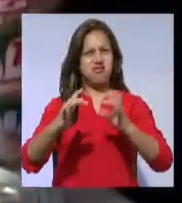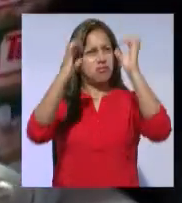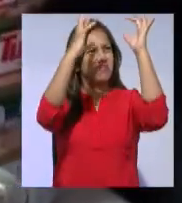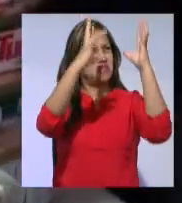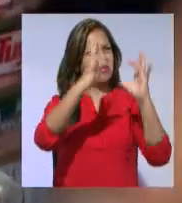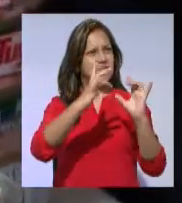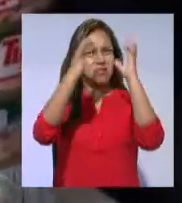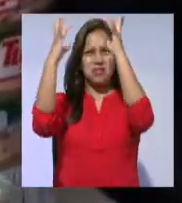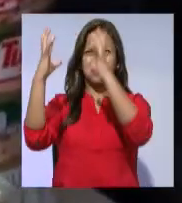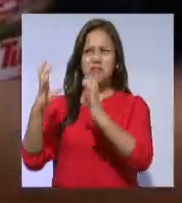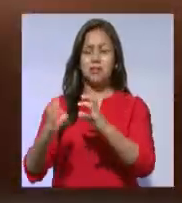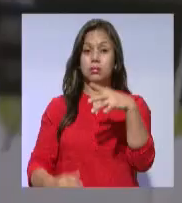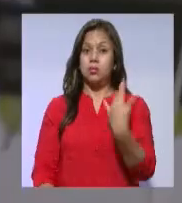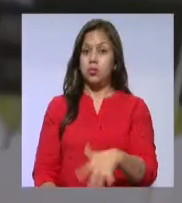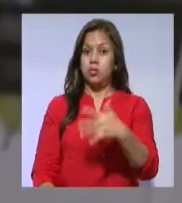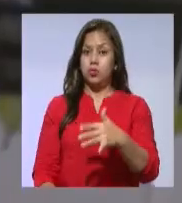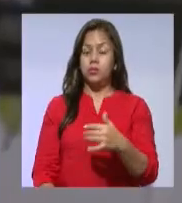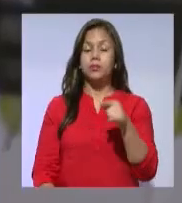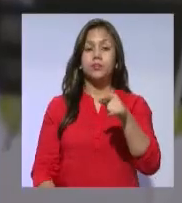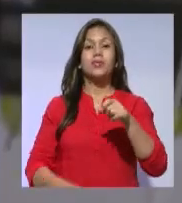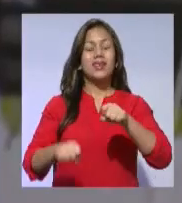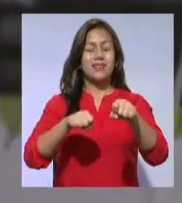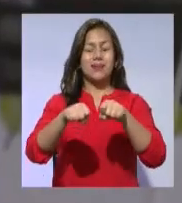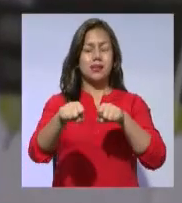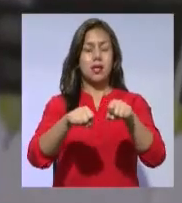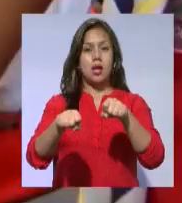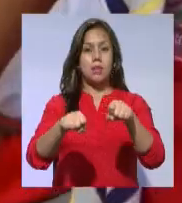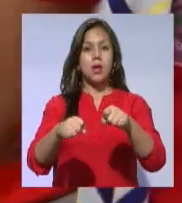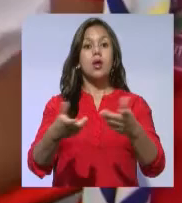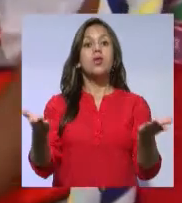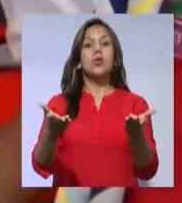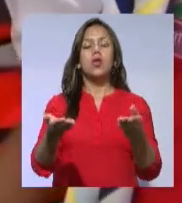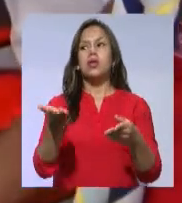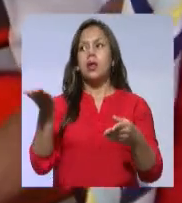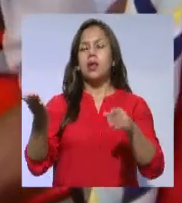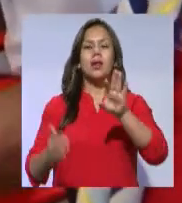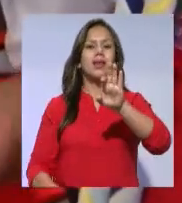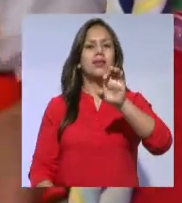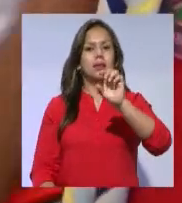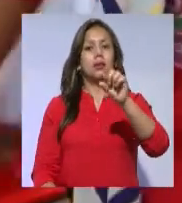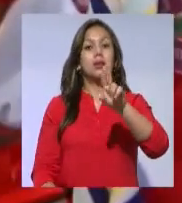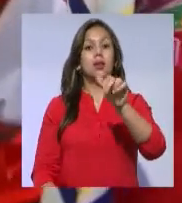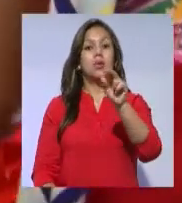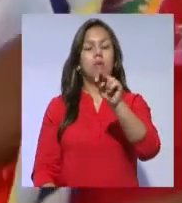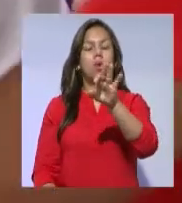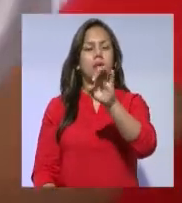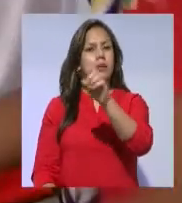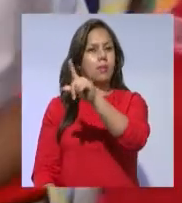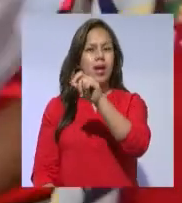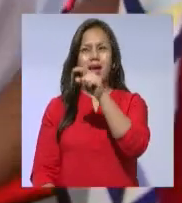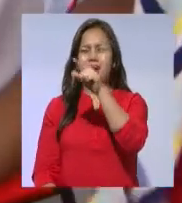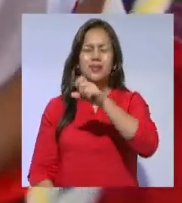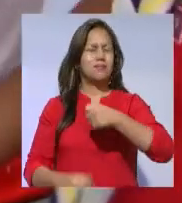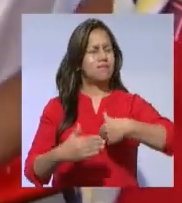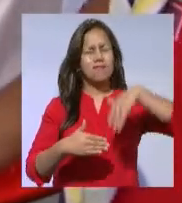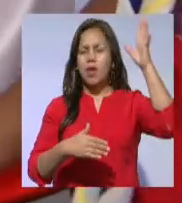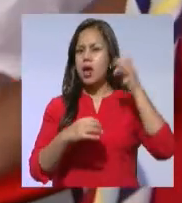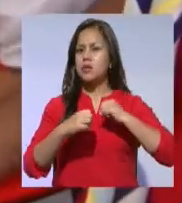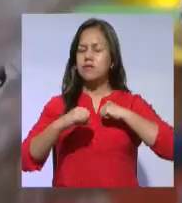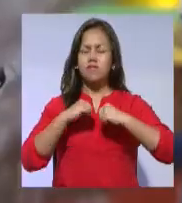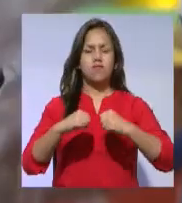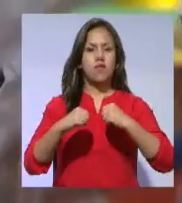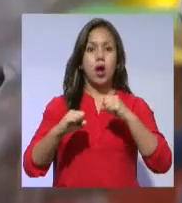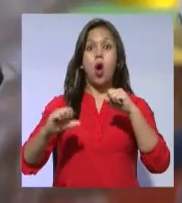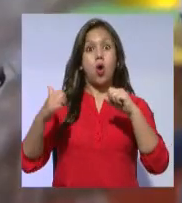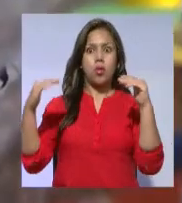el terremoto cuyo epicentro se situó en el golfo de tehuantepec fue el más fuerte ocurrido en mexico en 100 años según el presidente